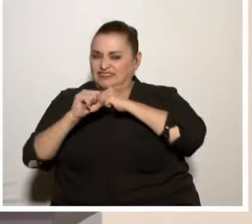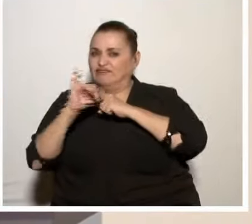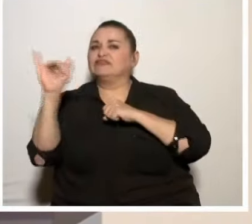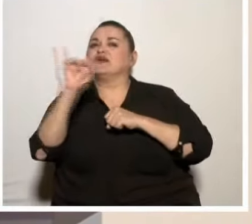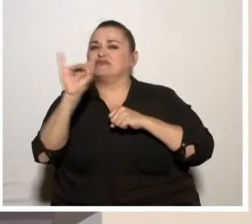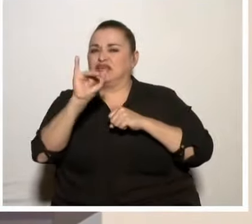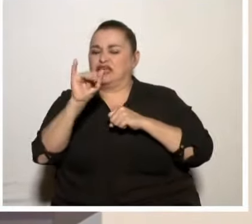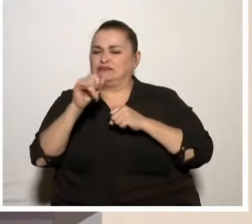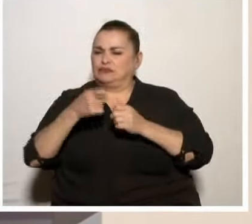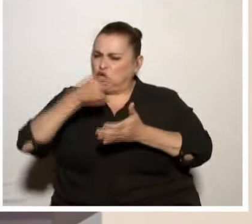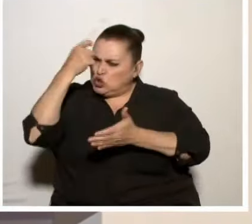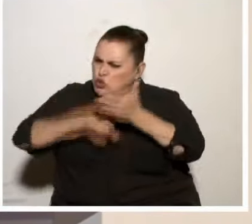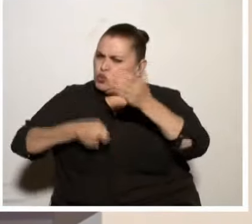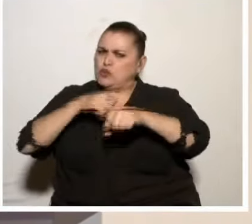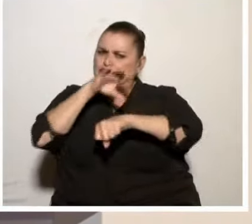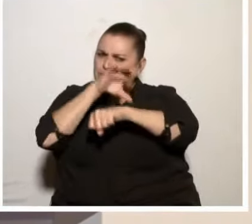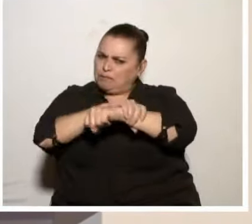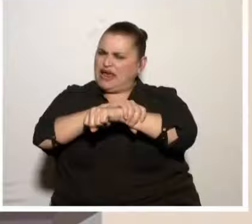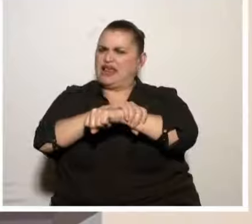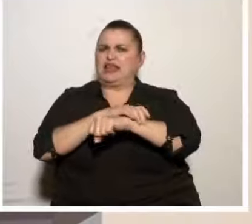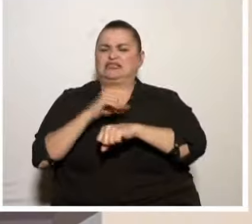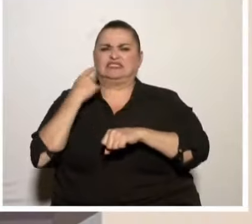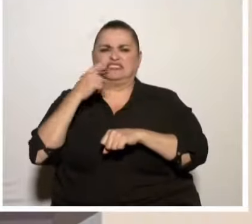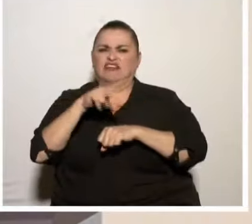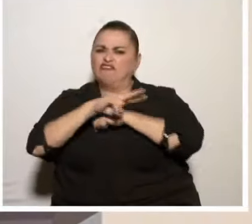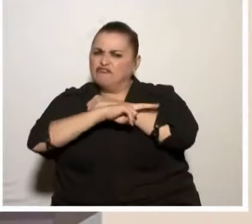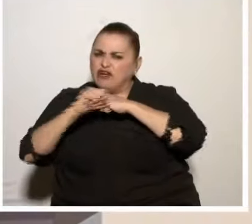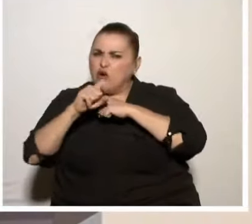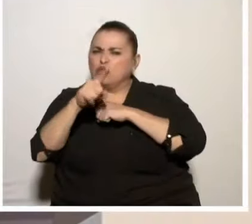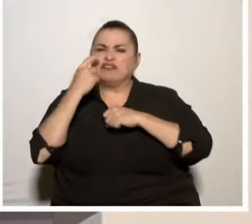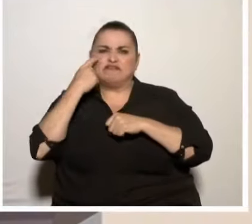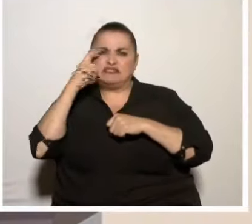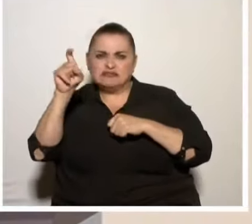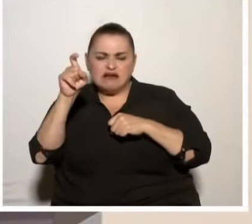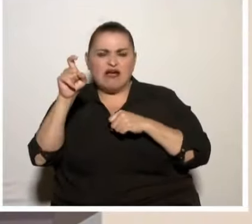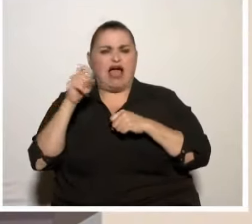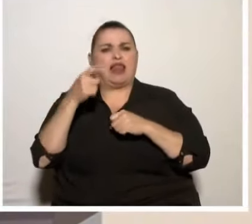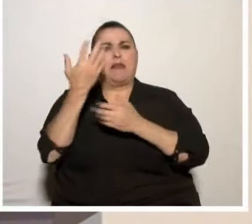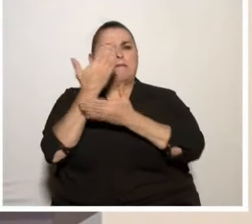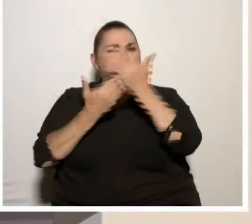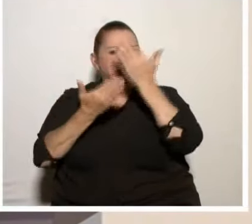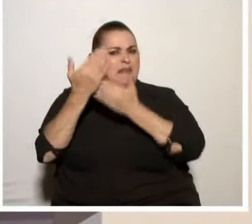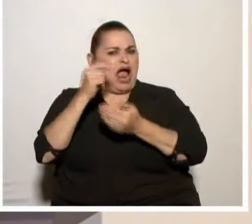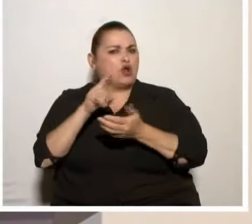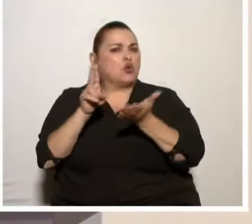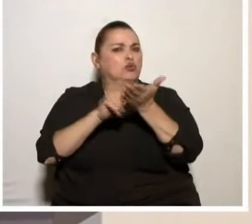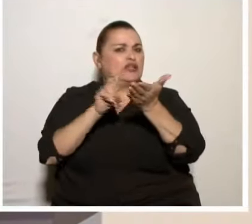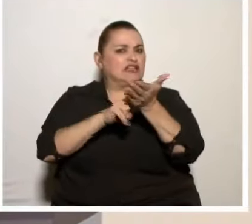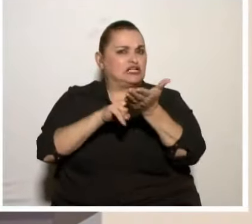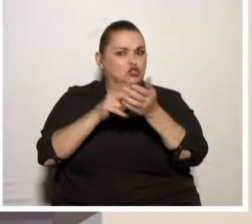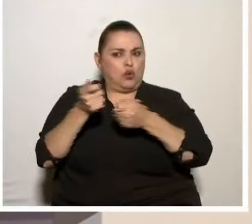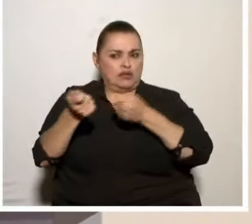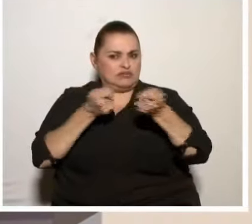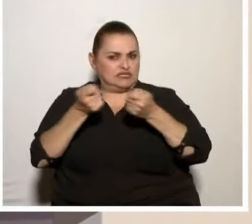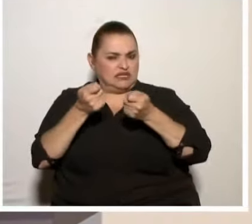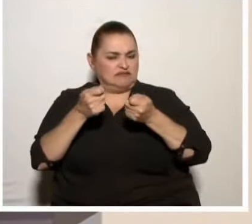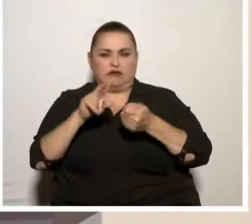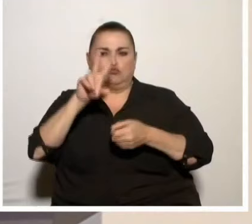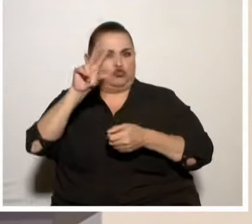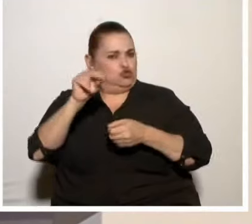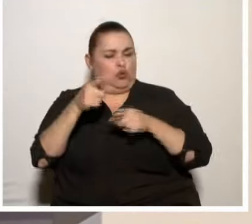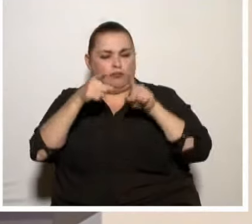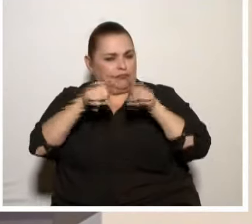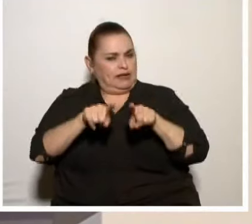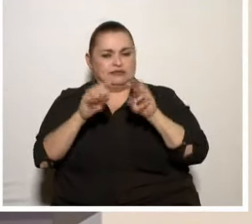Endurecer penas para el fraude fiscal y la corrupción y meter mano a la contratación administrativa para que no se dé